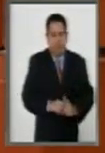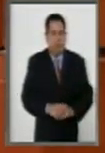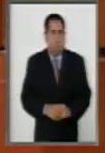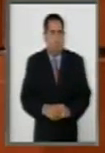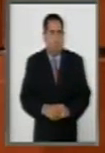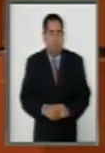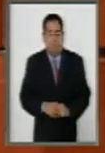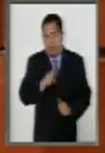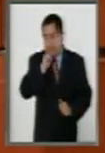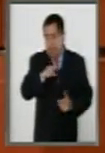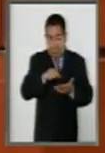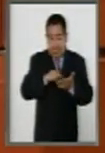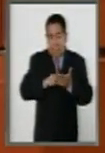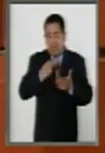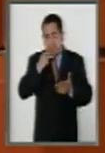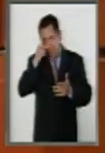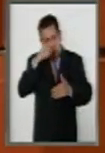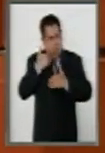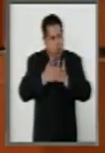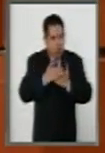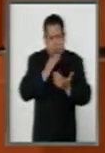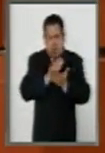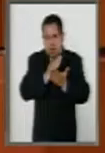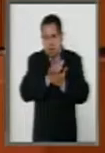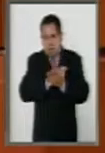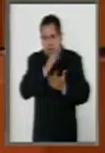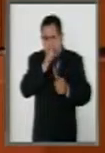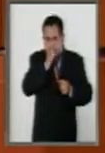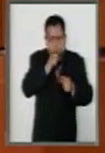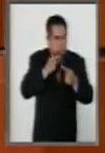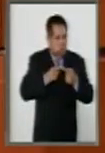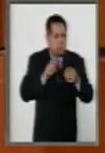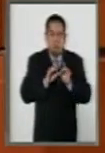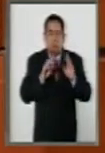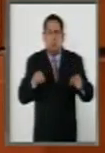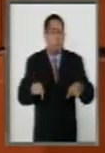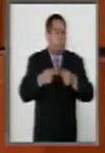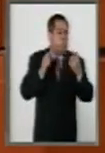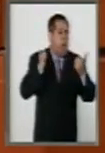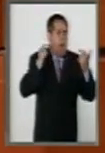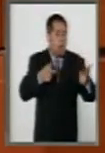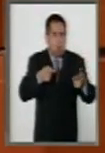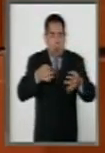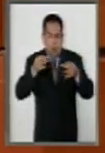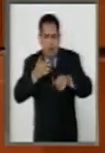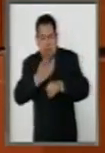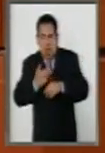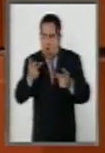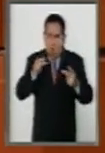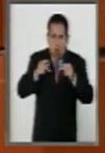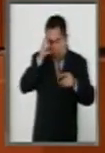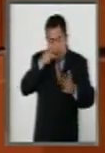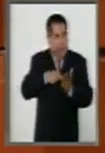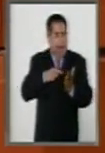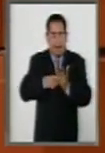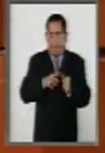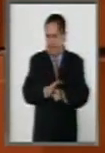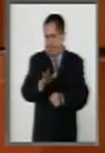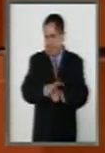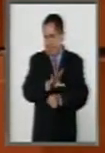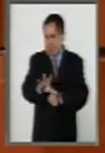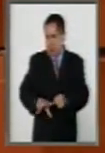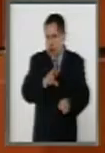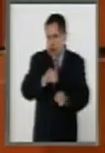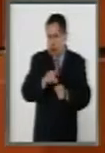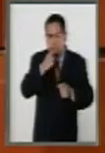Así como establecer los procedimientos para resolver las controversias que surjan con motivo de la ejecución penal y regular los medios para lograr la